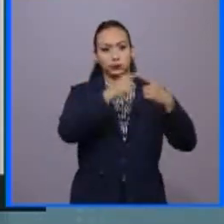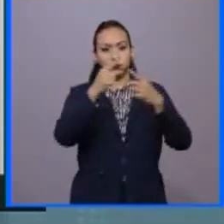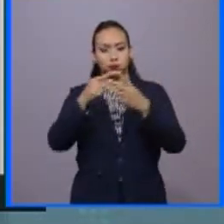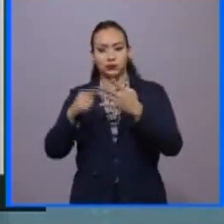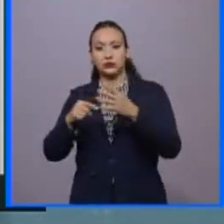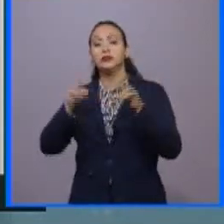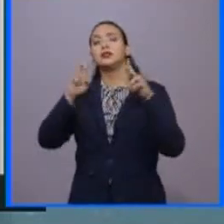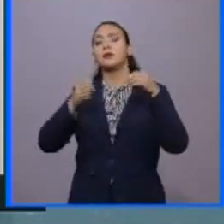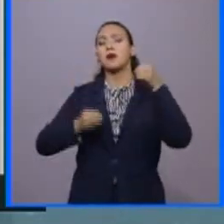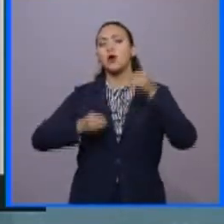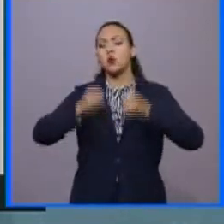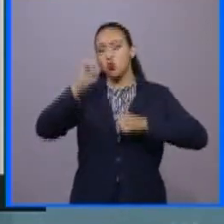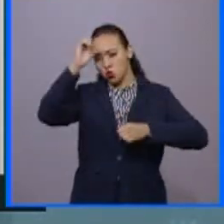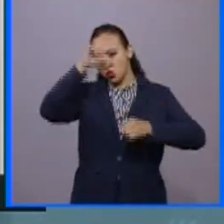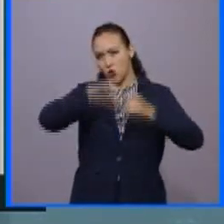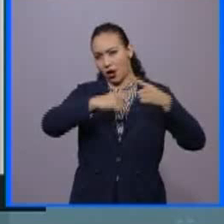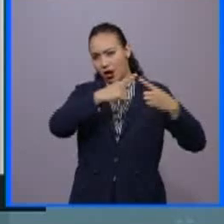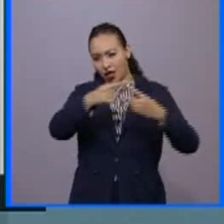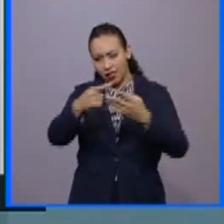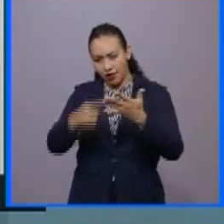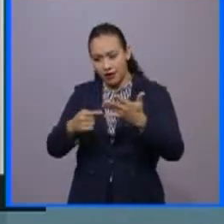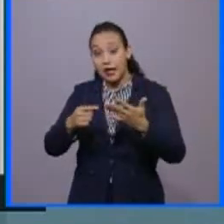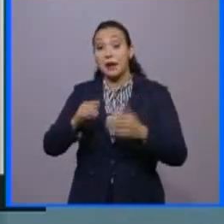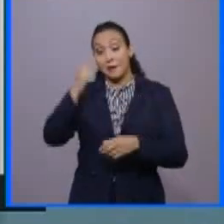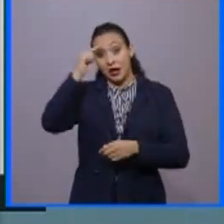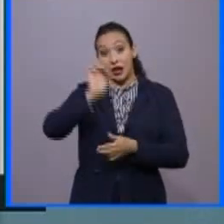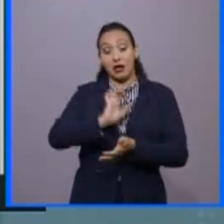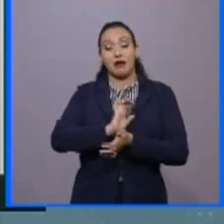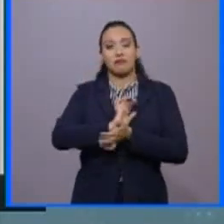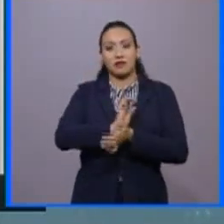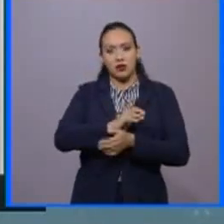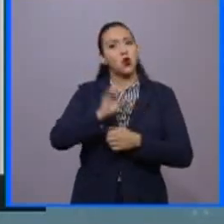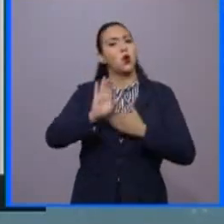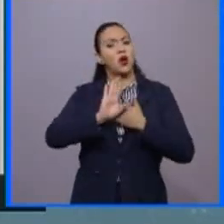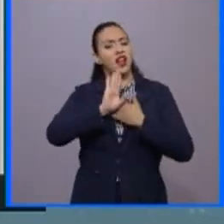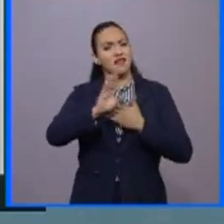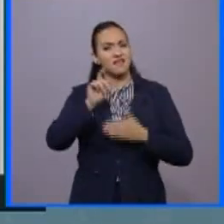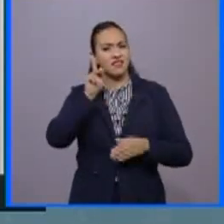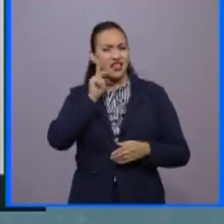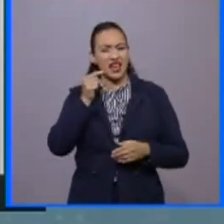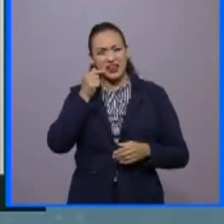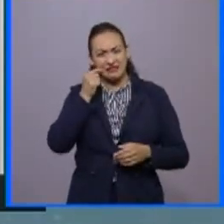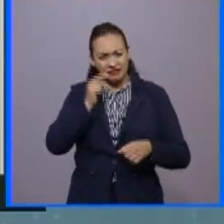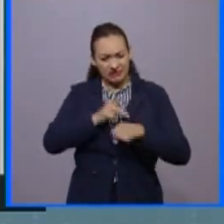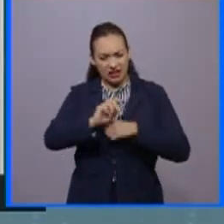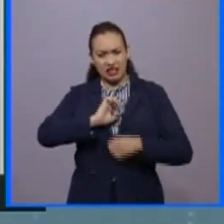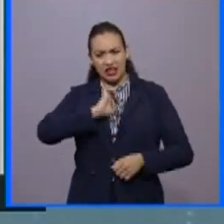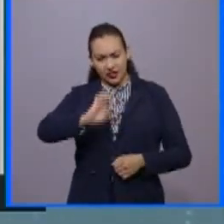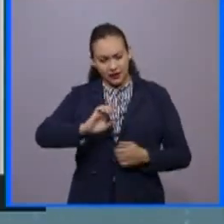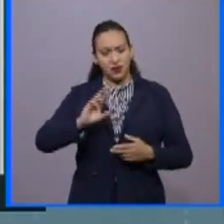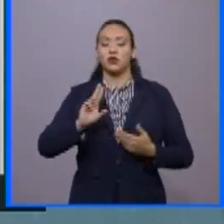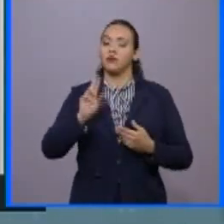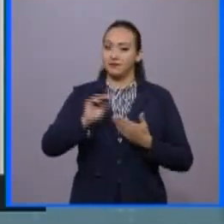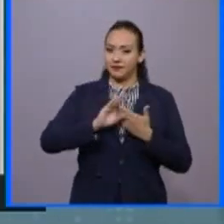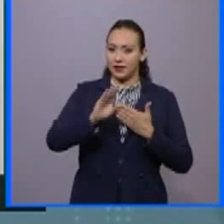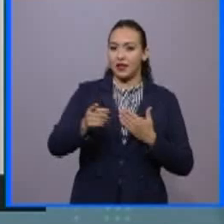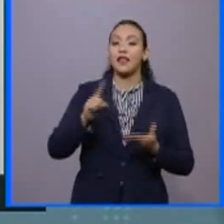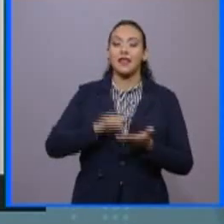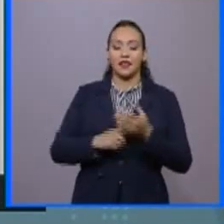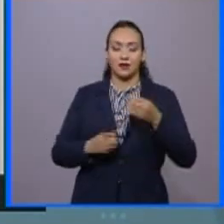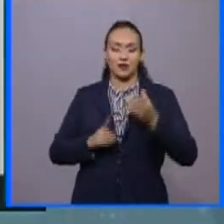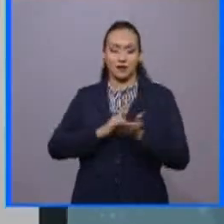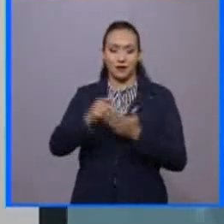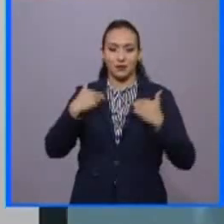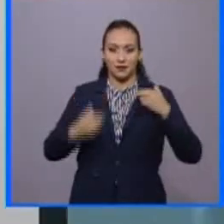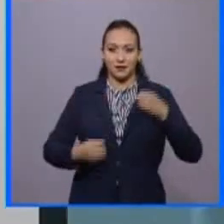sobre justicia intercultural y antirracista de la Unidad General de Conocimiento Científico y Derechos Humanos de la Suprema